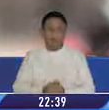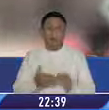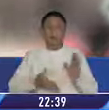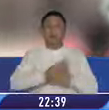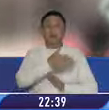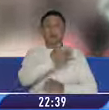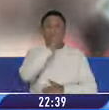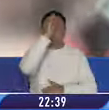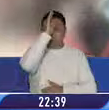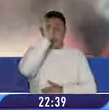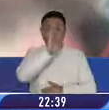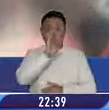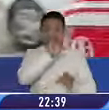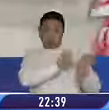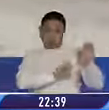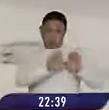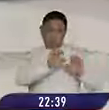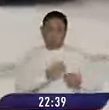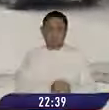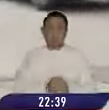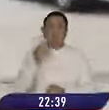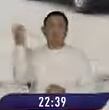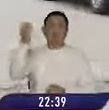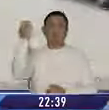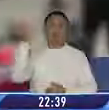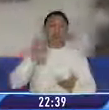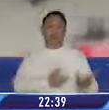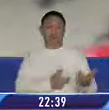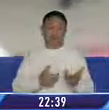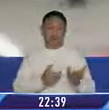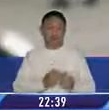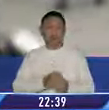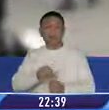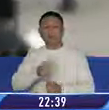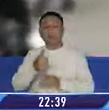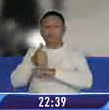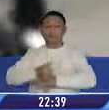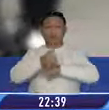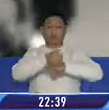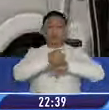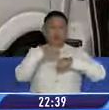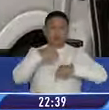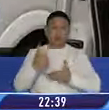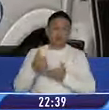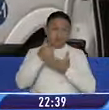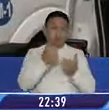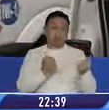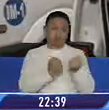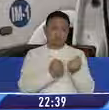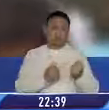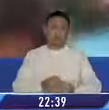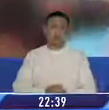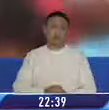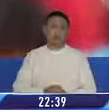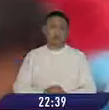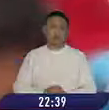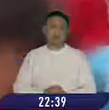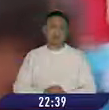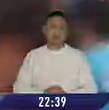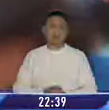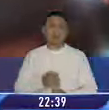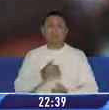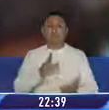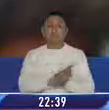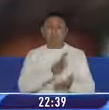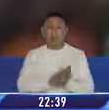que sean valorados en centros de atención médica. Ambulancias del Cuerpo de Bomberos y de otras instituciones brindaron asistencia médica. Mucho en esta escuela,